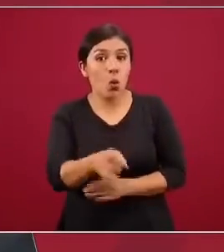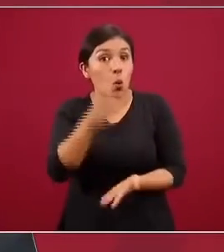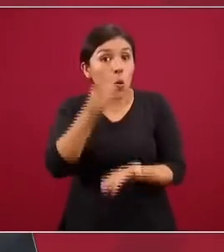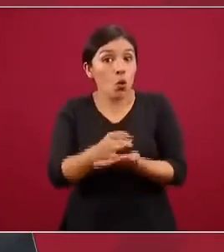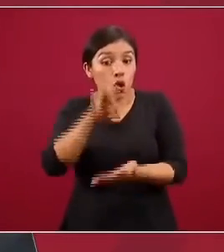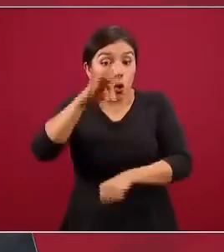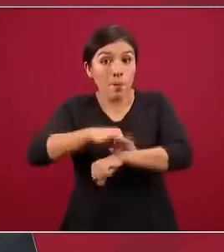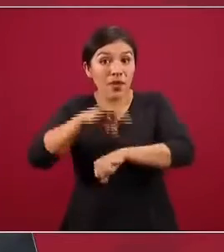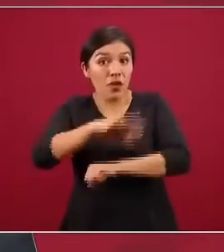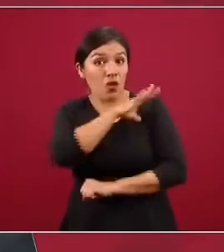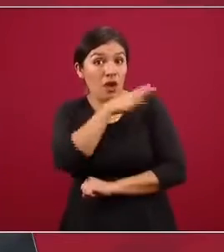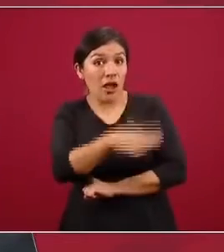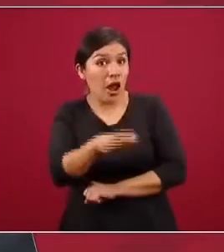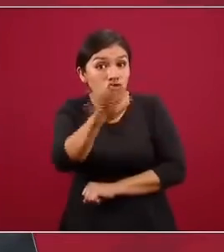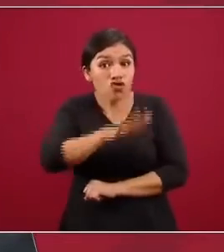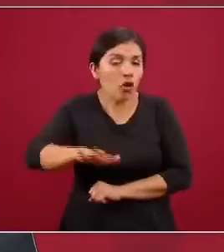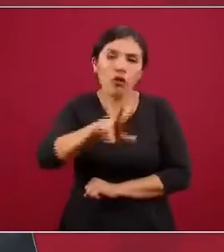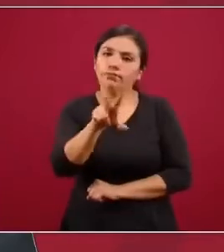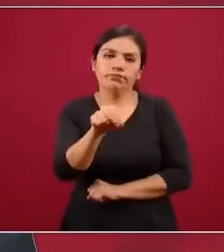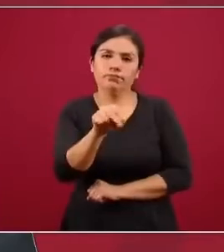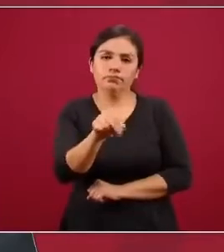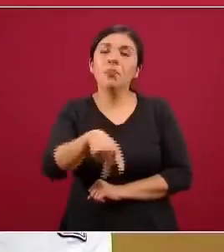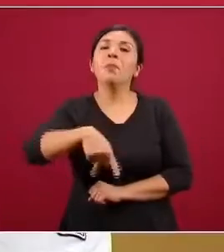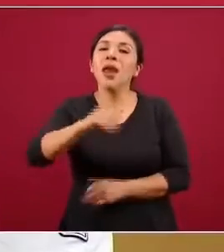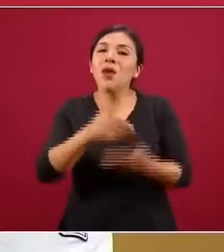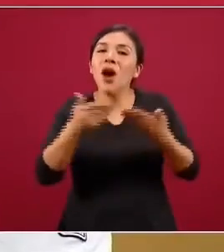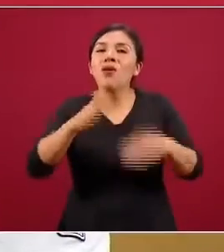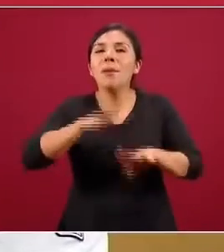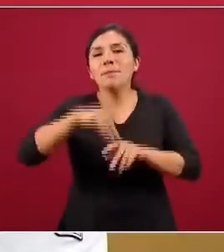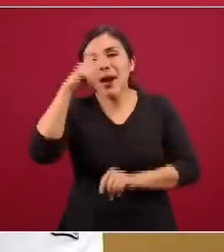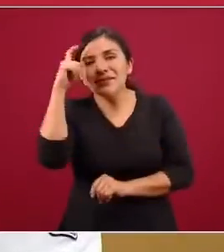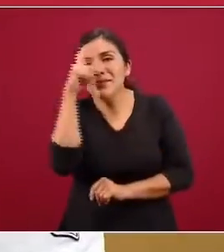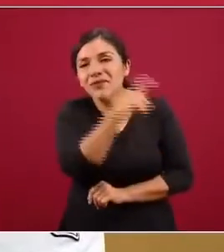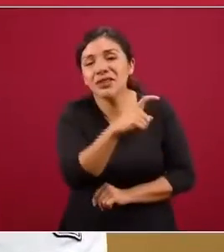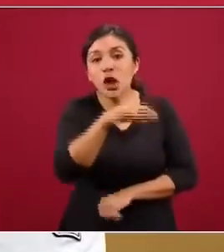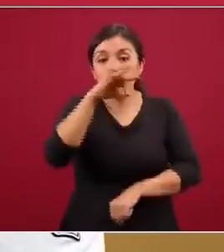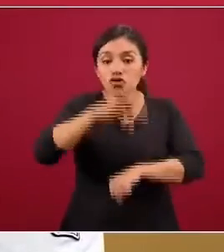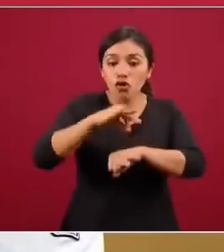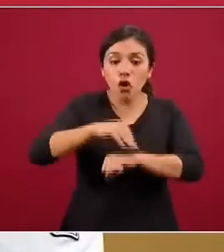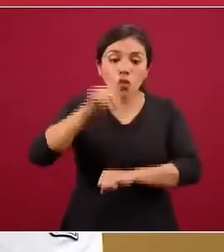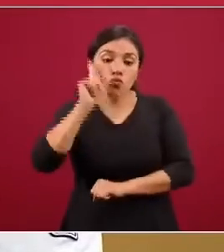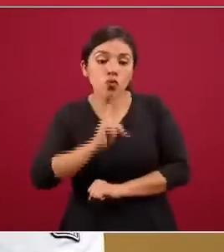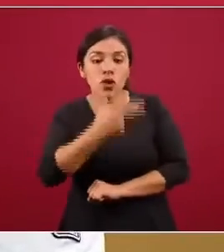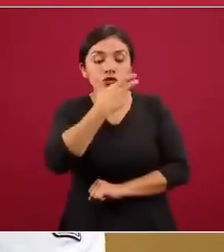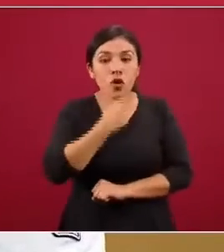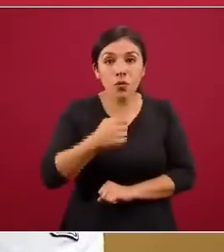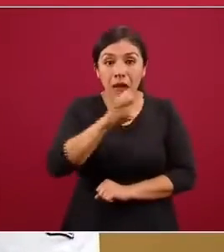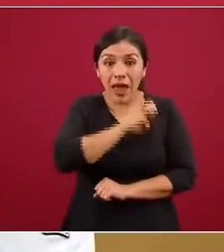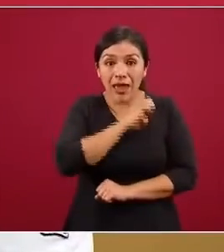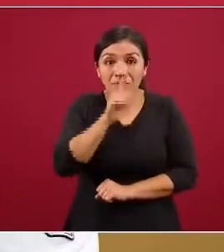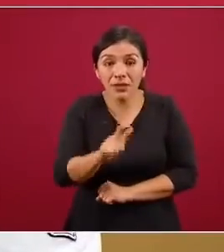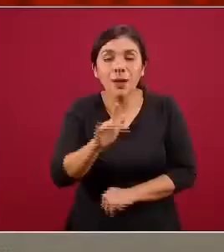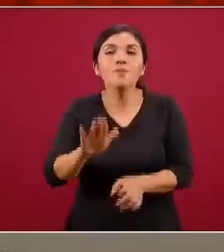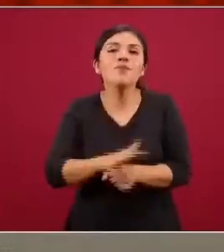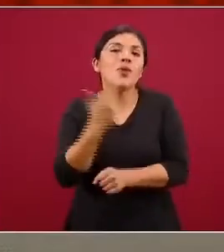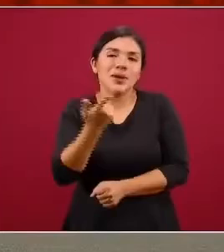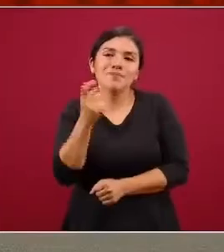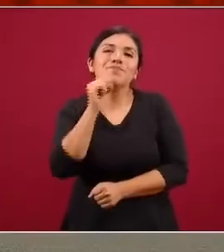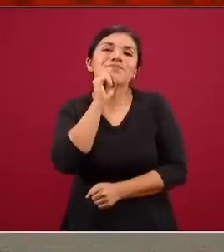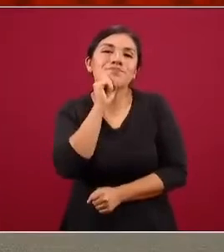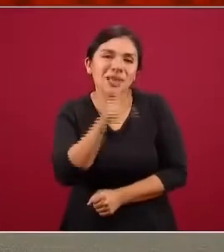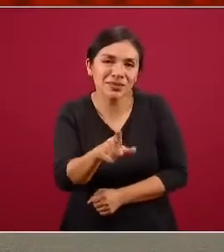solamente médicos generales, pero también es más difícil conseguir médicas y médicos especialistas por la misma